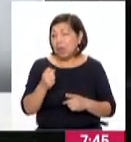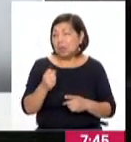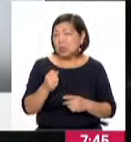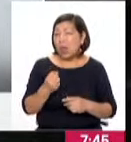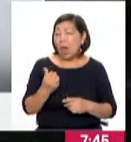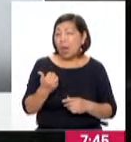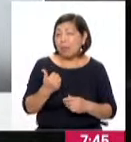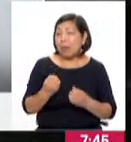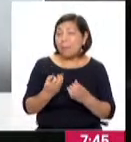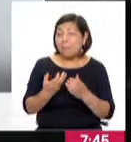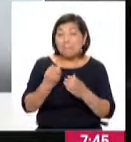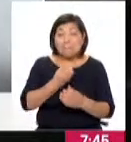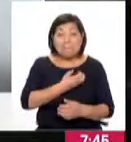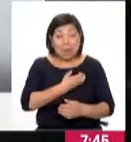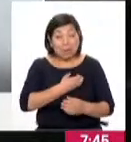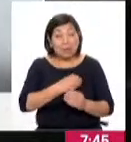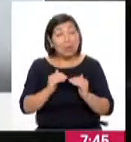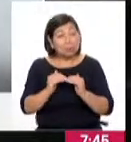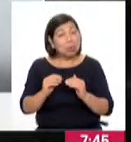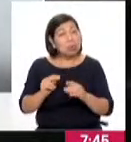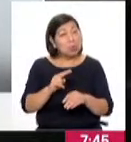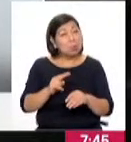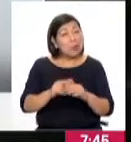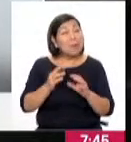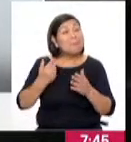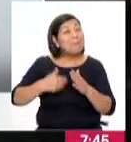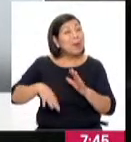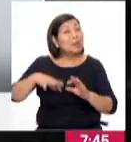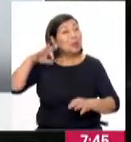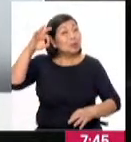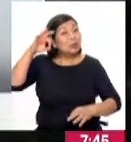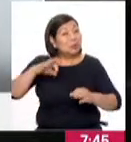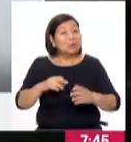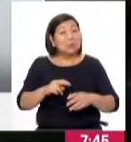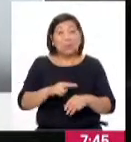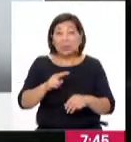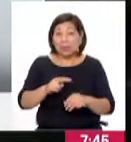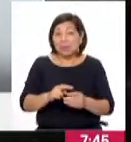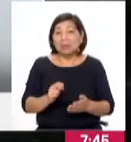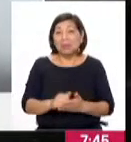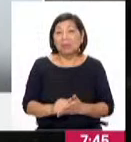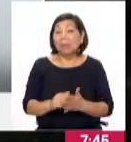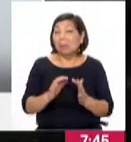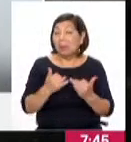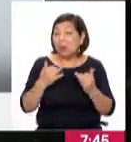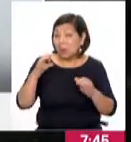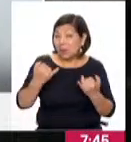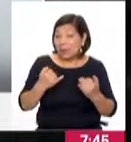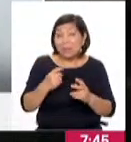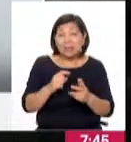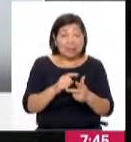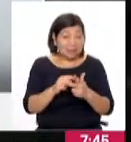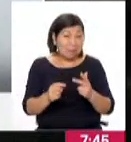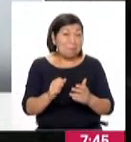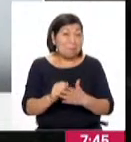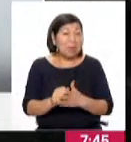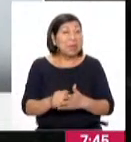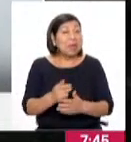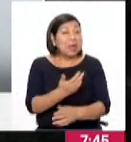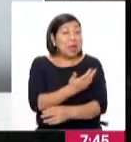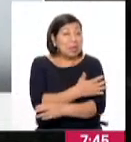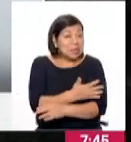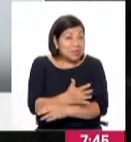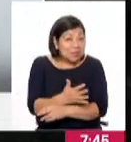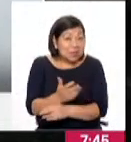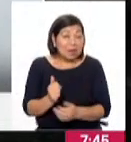mencionarlo al menos van a estar dentro de sus rangos normales no lo que va a llover en un año normal Esperamos que llueva en este trimestre la selva Norte